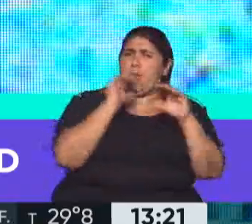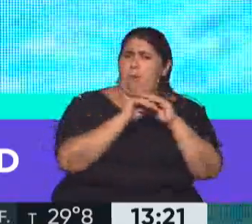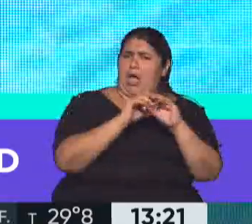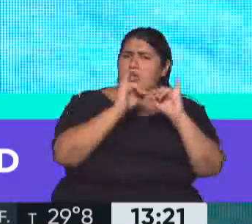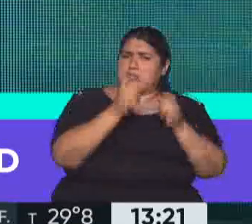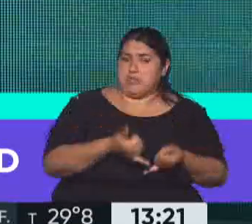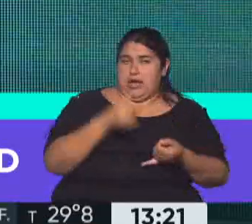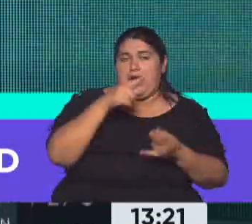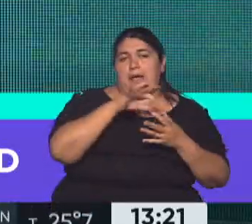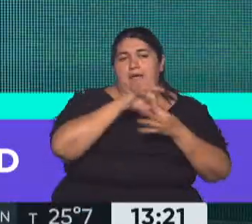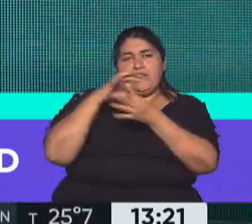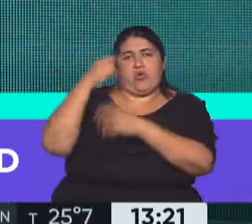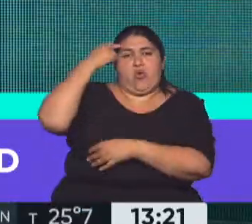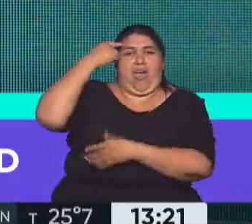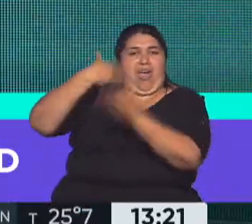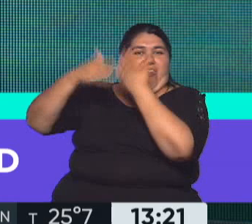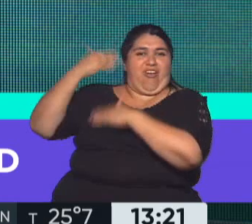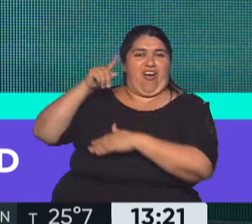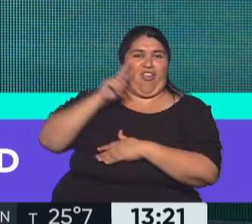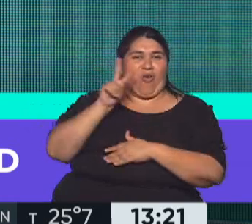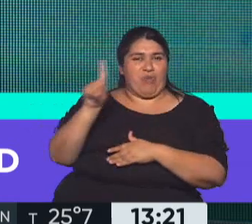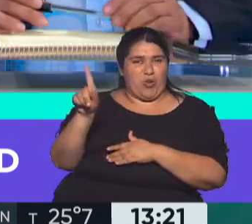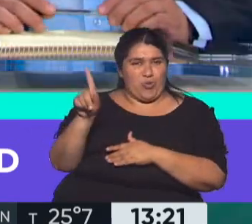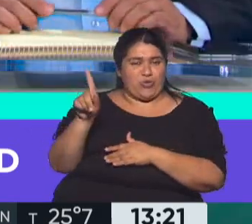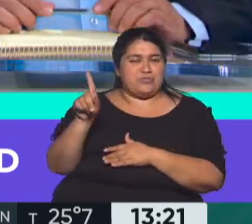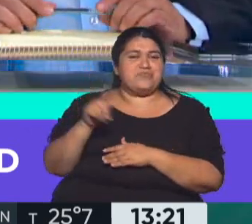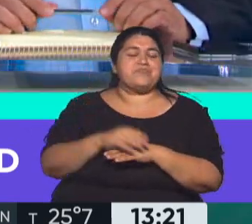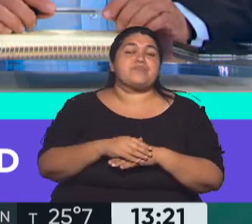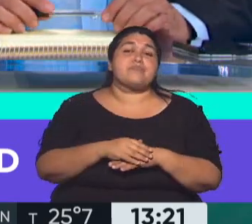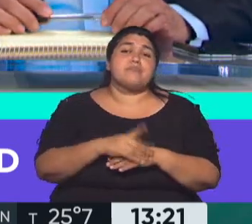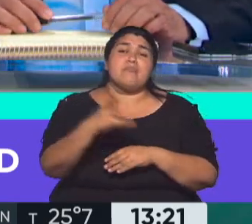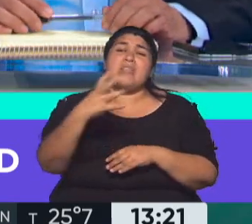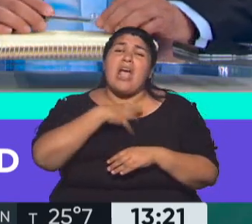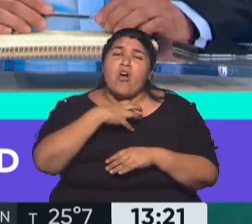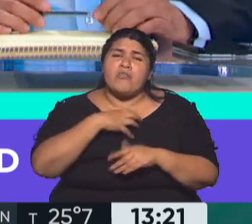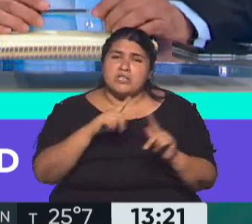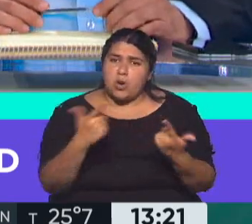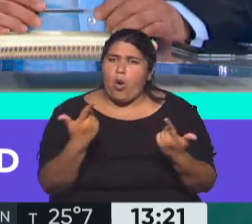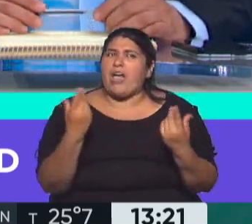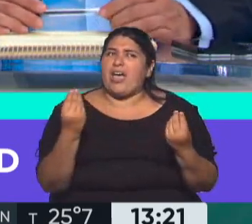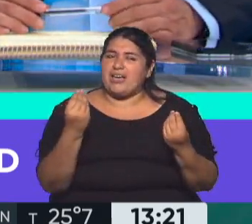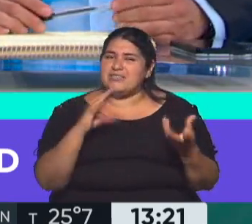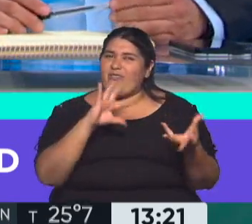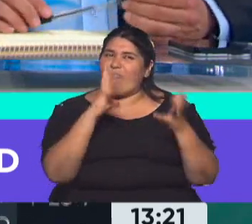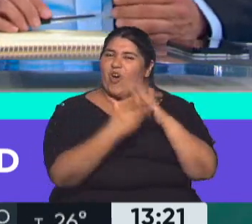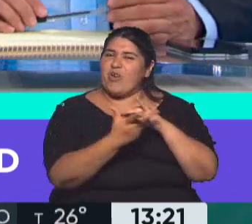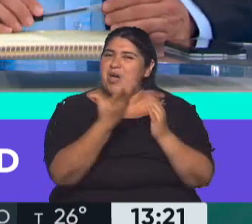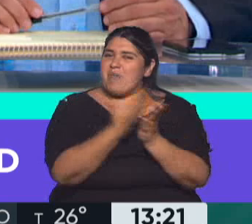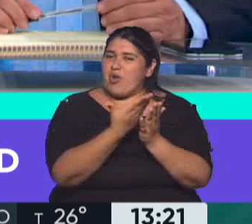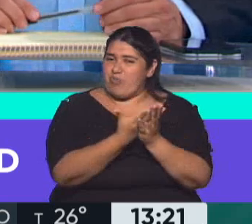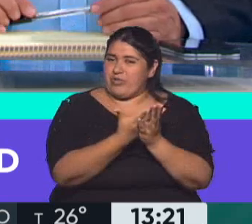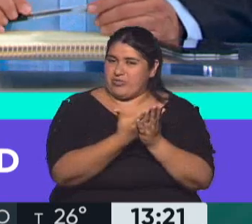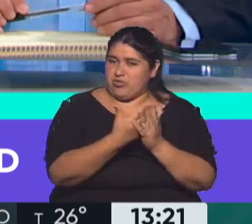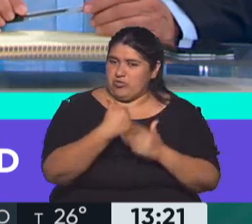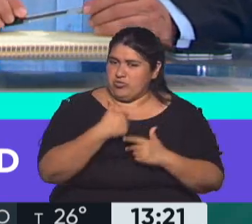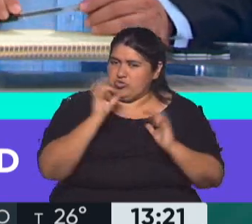está vinculado precisamente con lo que pasó en aquellos meses. Sí, y la desconfianza además a este tipo de fórmulas. Hagamos esto porque van a llover las